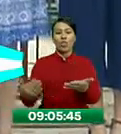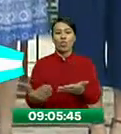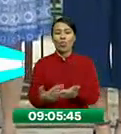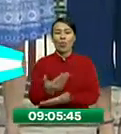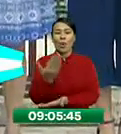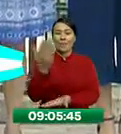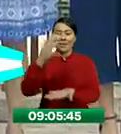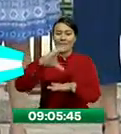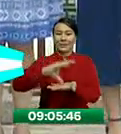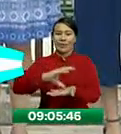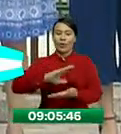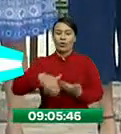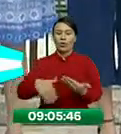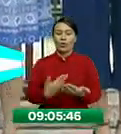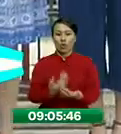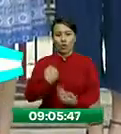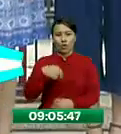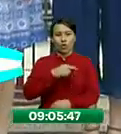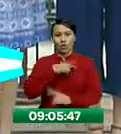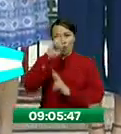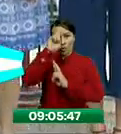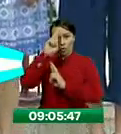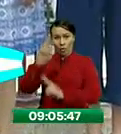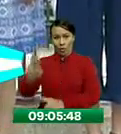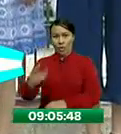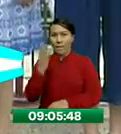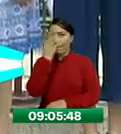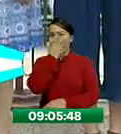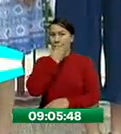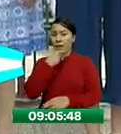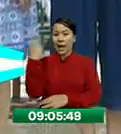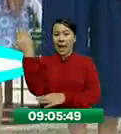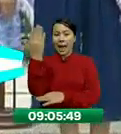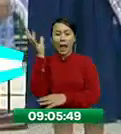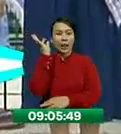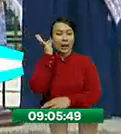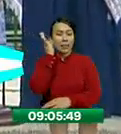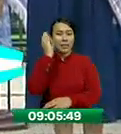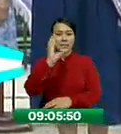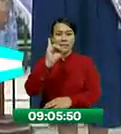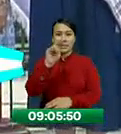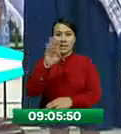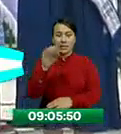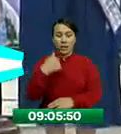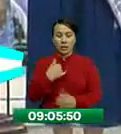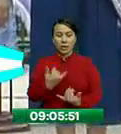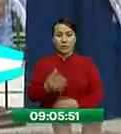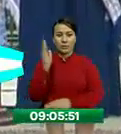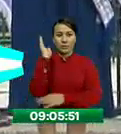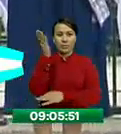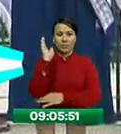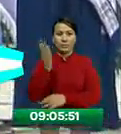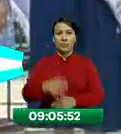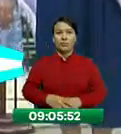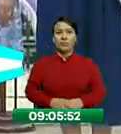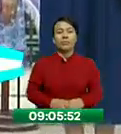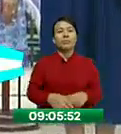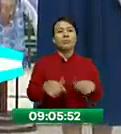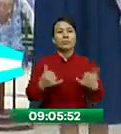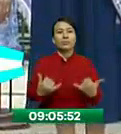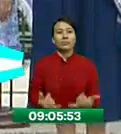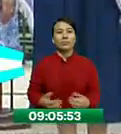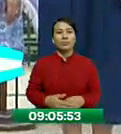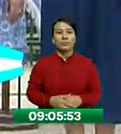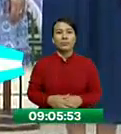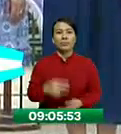alcaldía. Y nos toca el honor de representar a mi querida alcaldesa Cintia Viteri, un ejemplo de